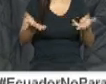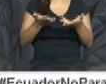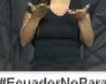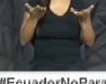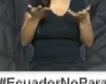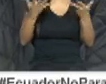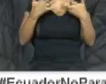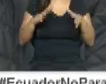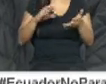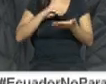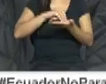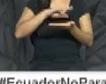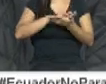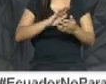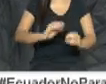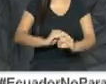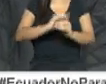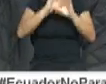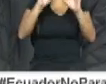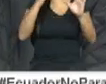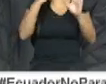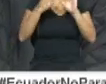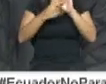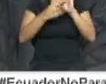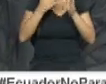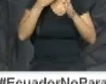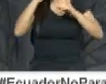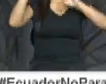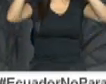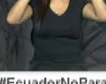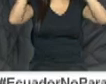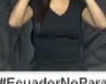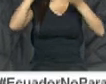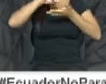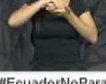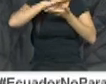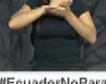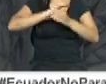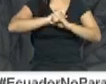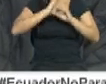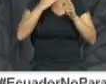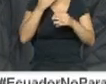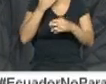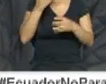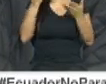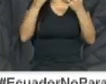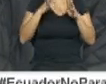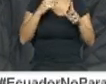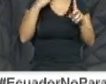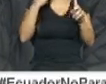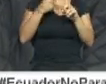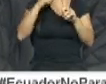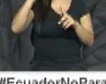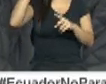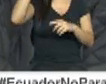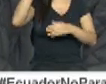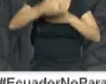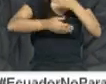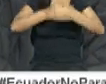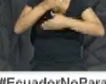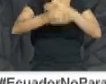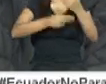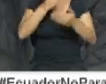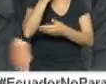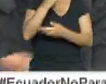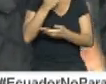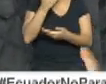se denota cuáles los tipos de estrategias que se están utilizando, ¿no? Y en este sentido, los gobiernos progresistas, una de las fallas que ha aparecido